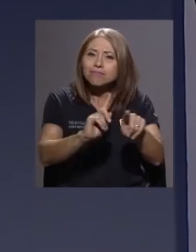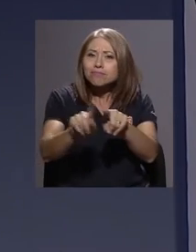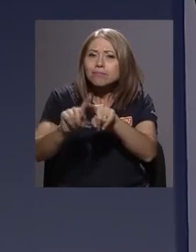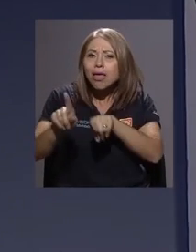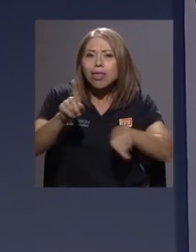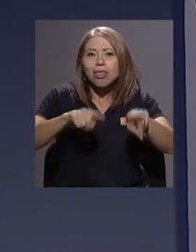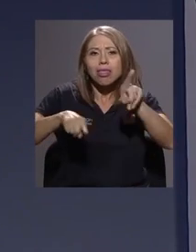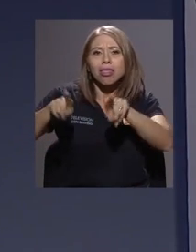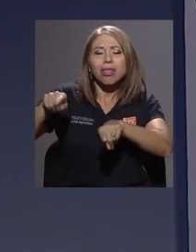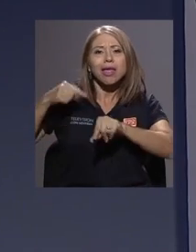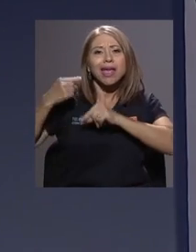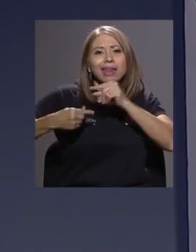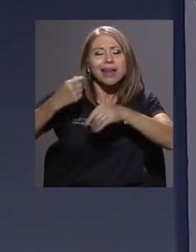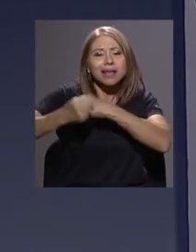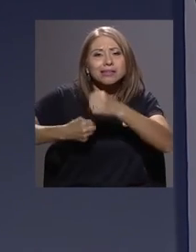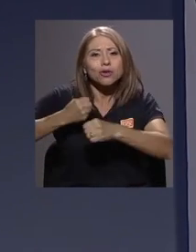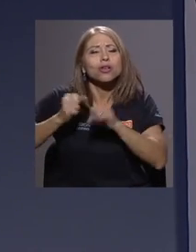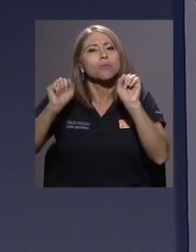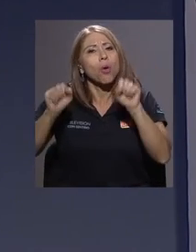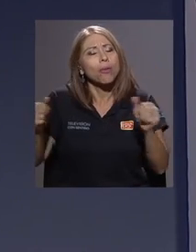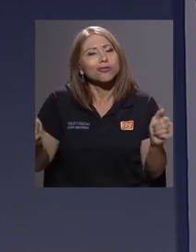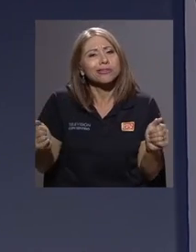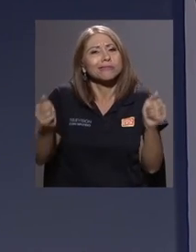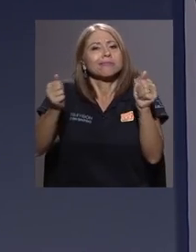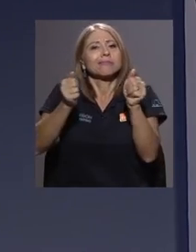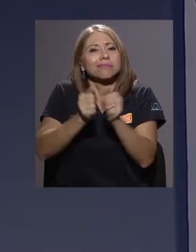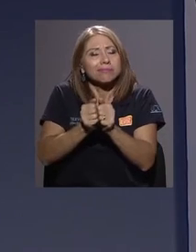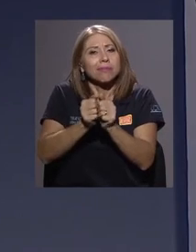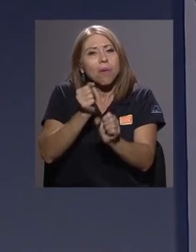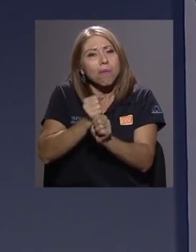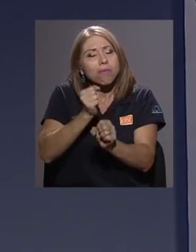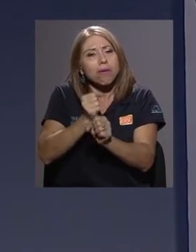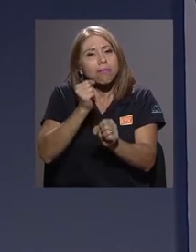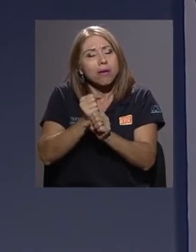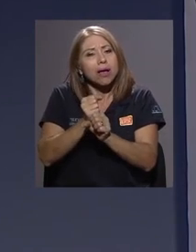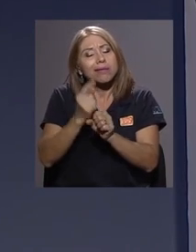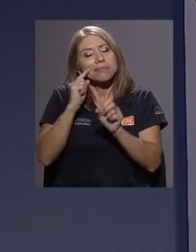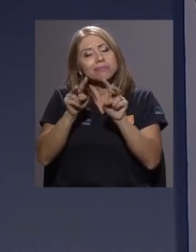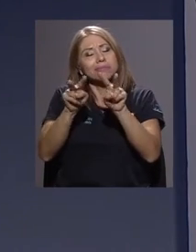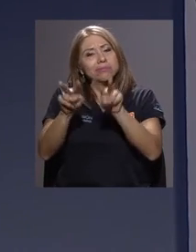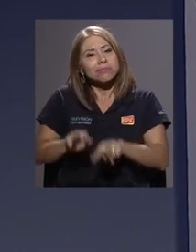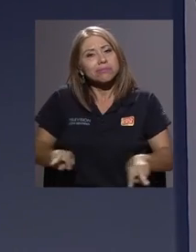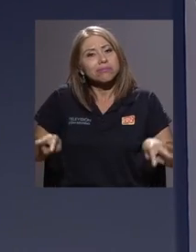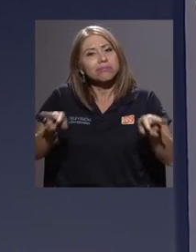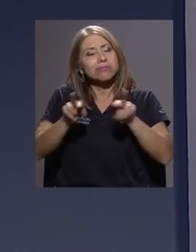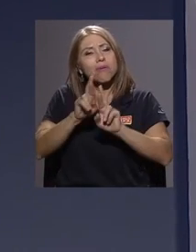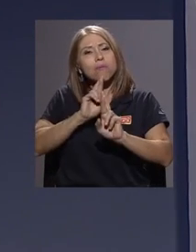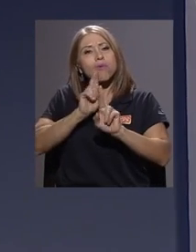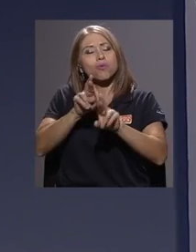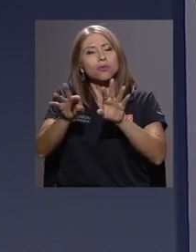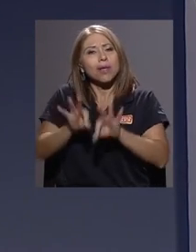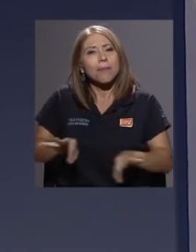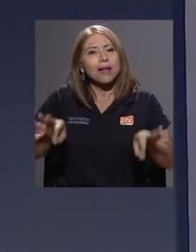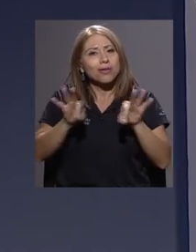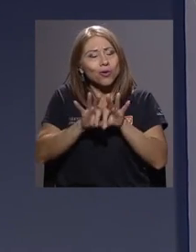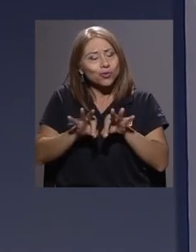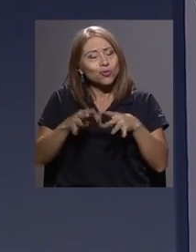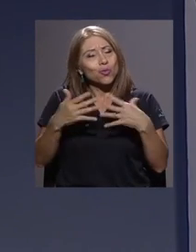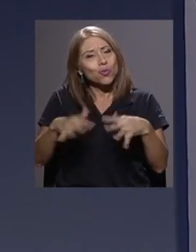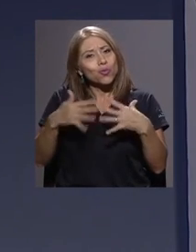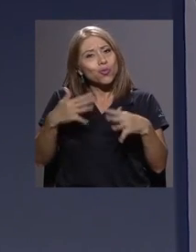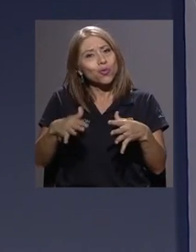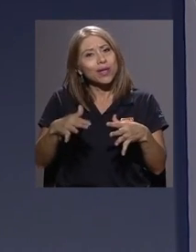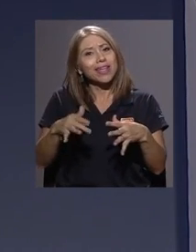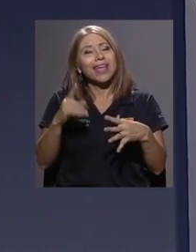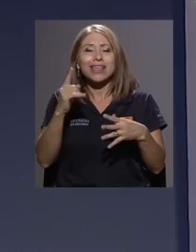modo unirnos con otros para hacer cosas y valorar un producto tan valioso que al final tuvo un antecedente maravilloso que fue la